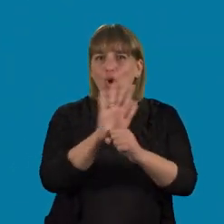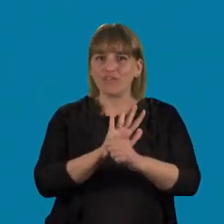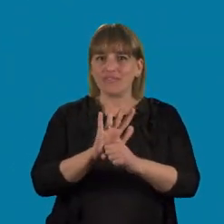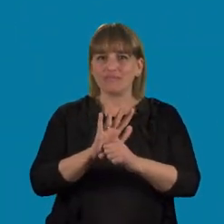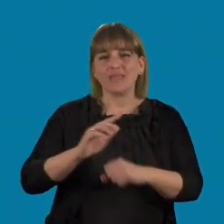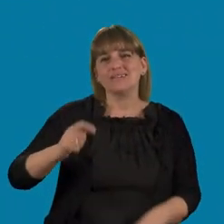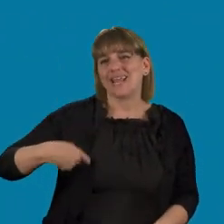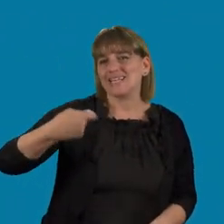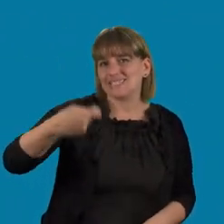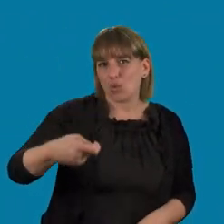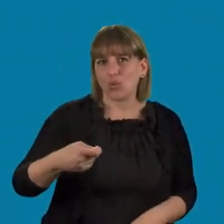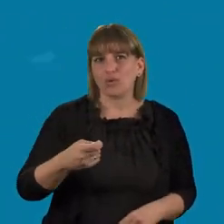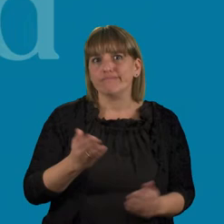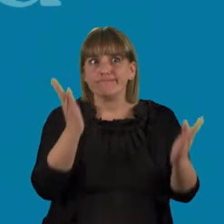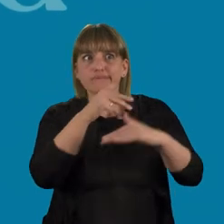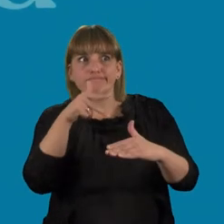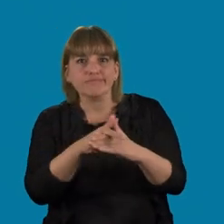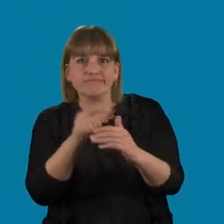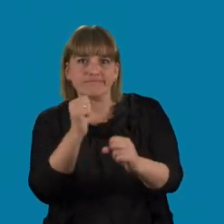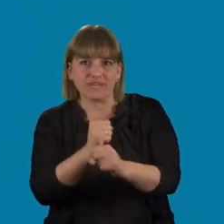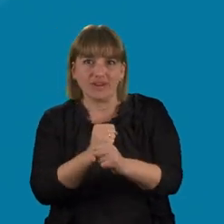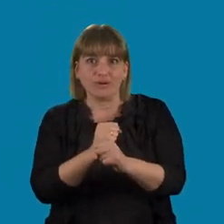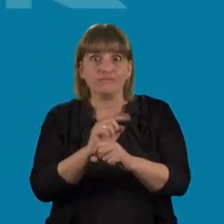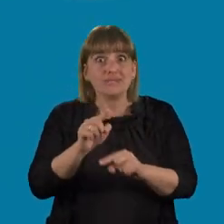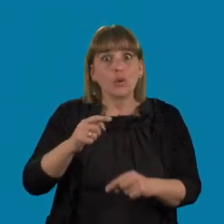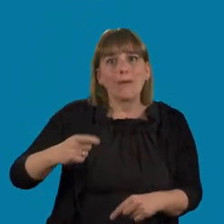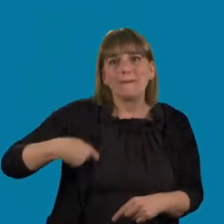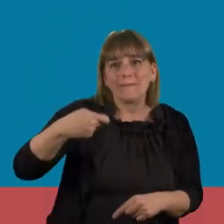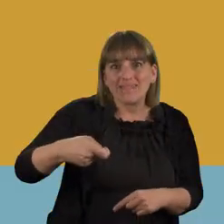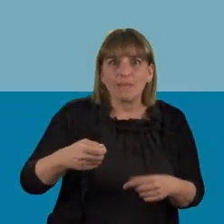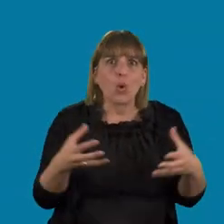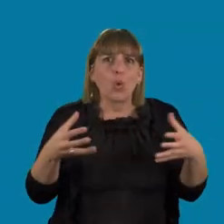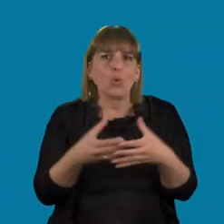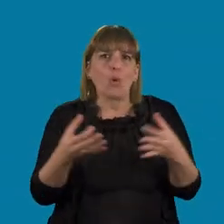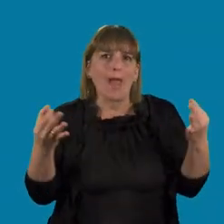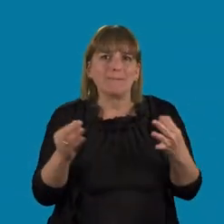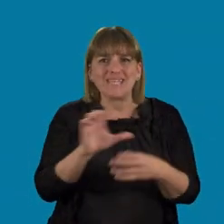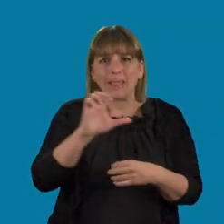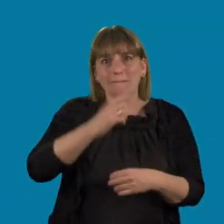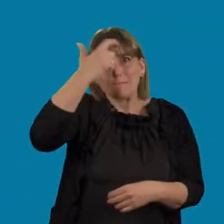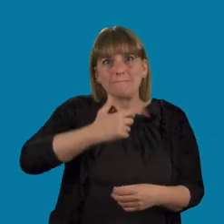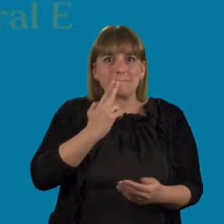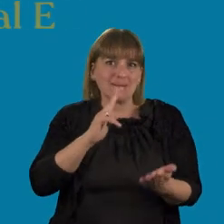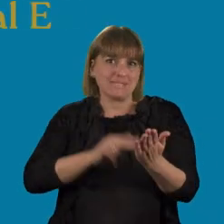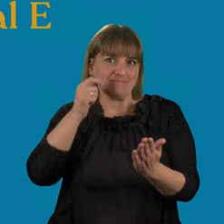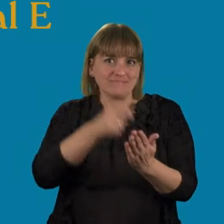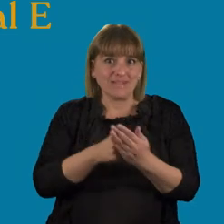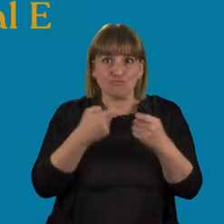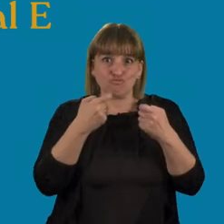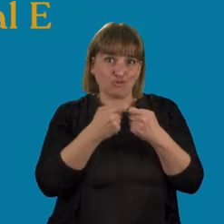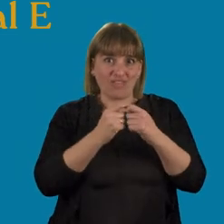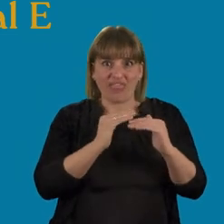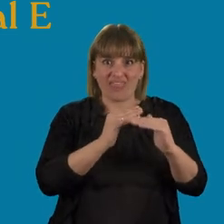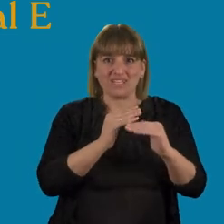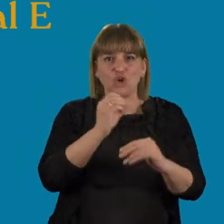al COVID-19 es el seguro por cese de actividad. Consiste en préstamos blandos para monotributistas, unipersonales,